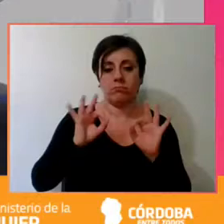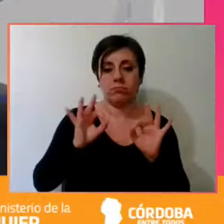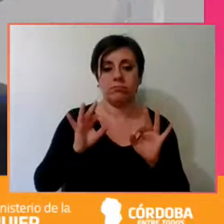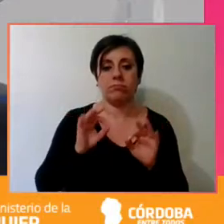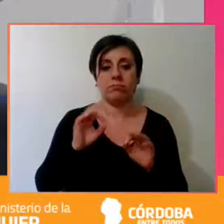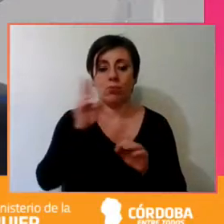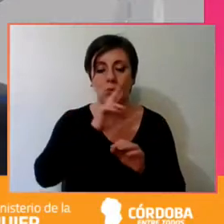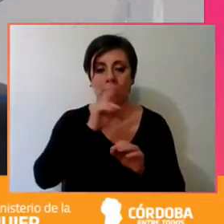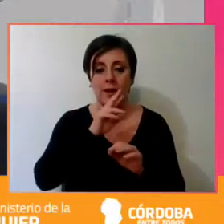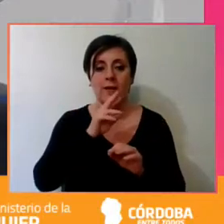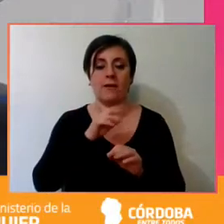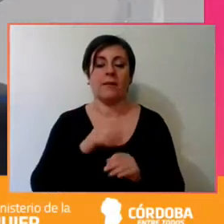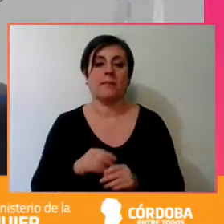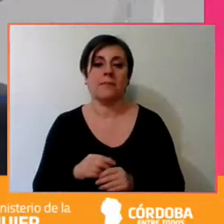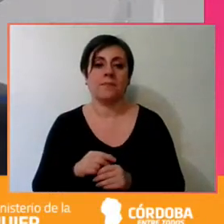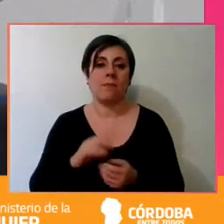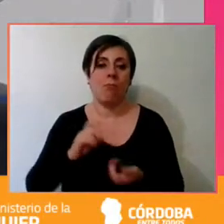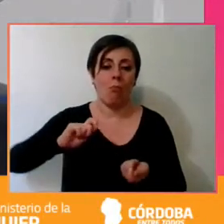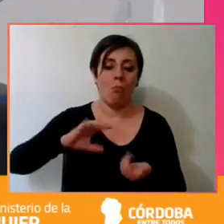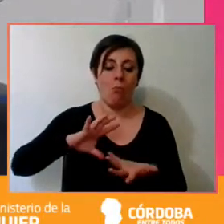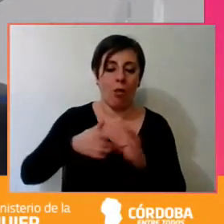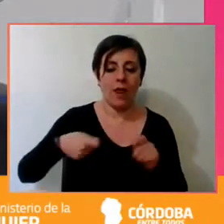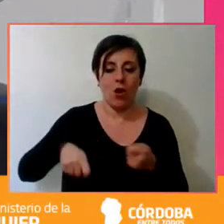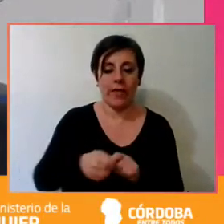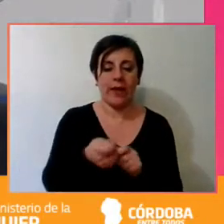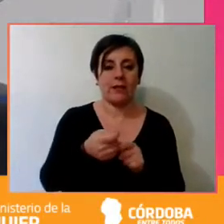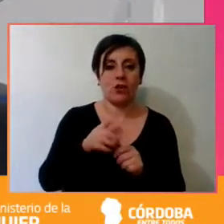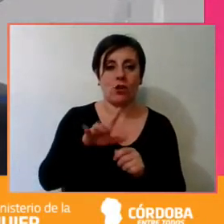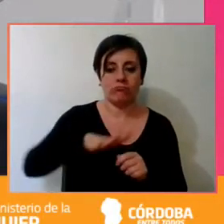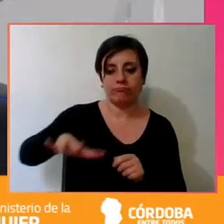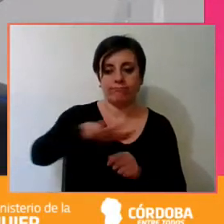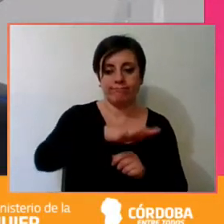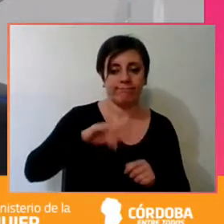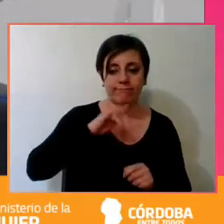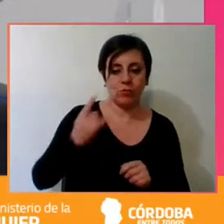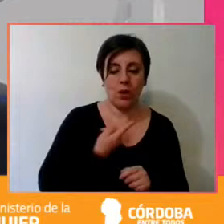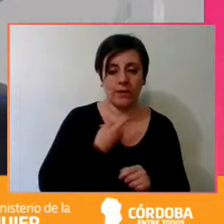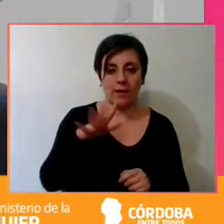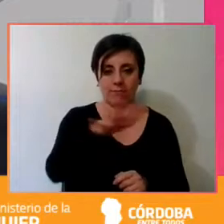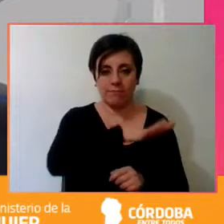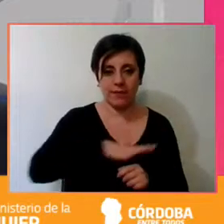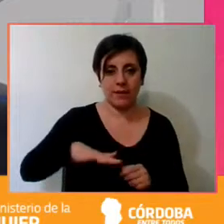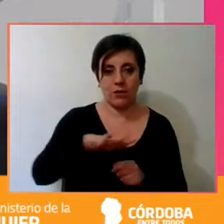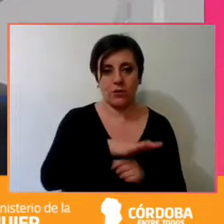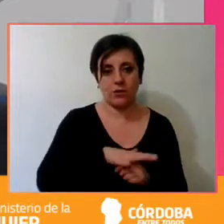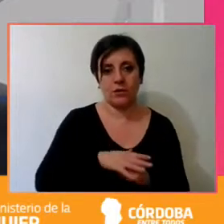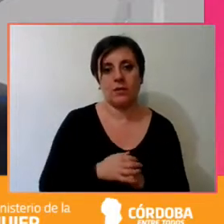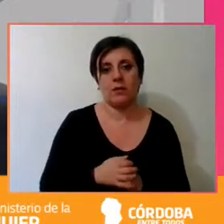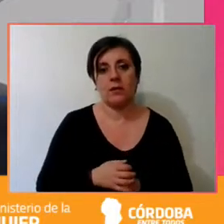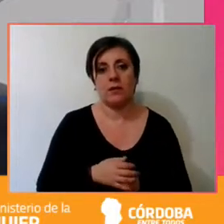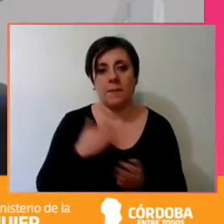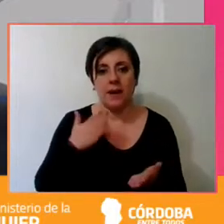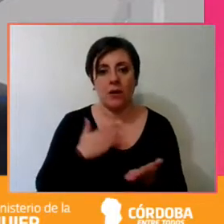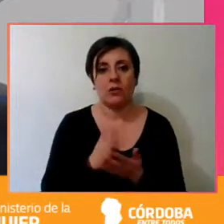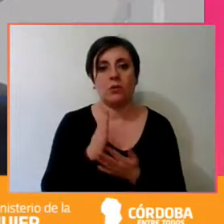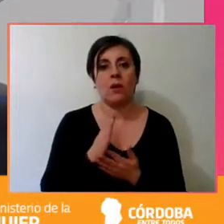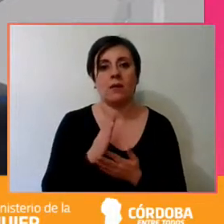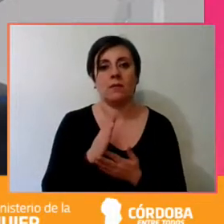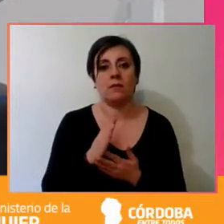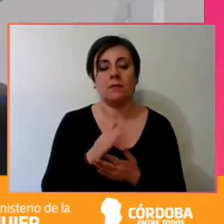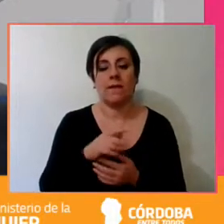un modelo de gestión modelo en nuestra región. Y para continuar, vamos a pasar un